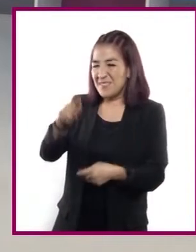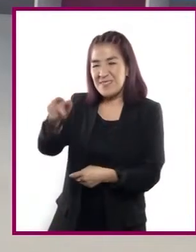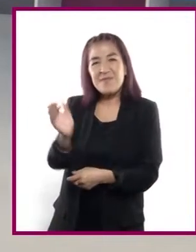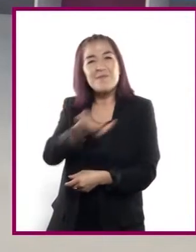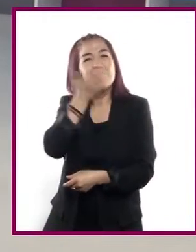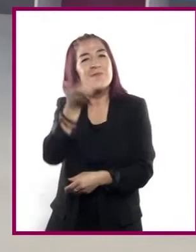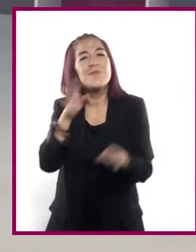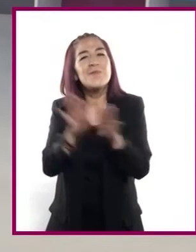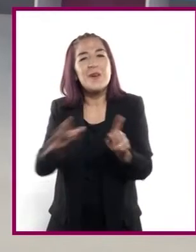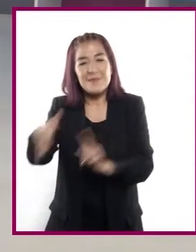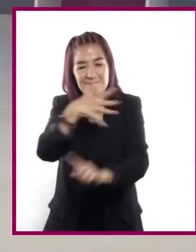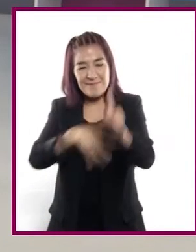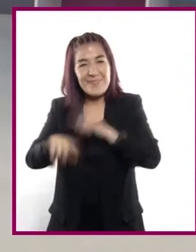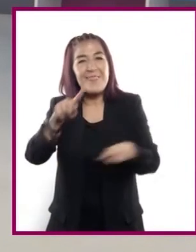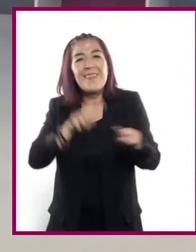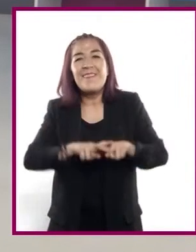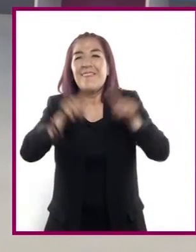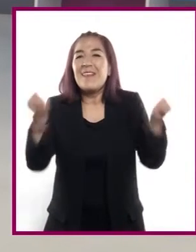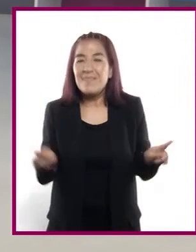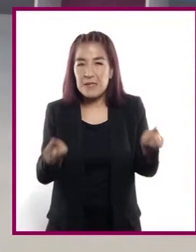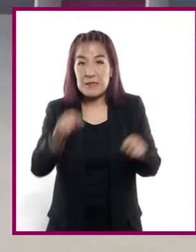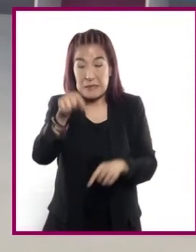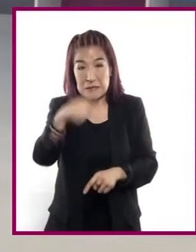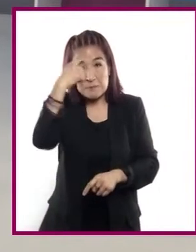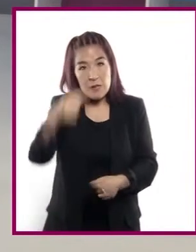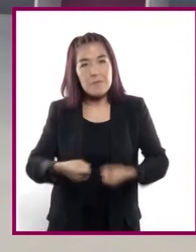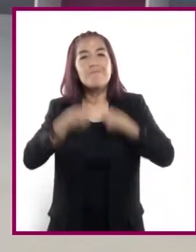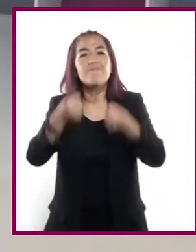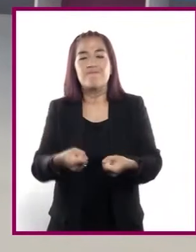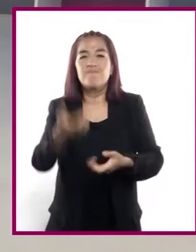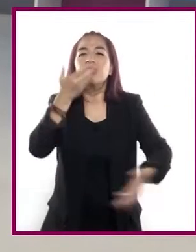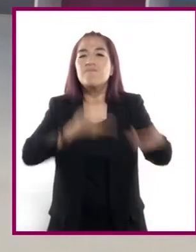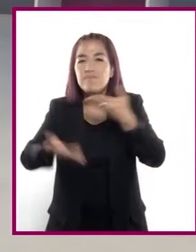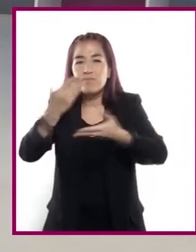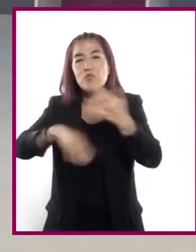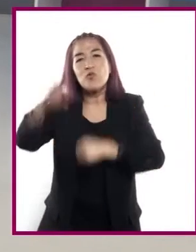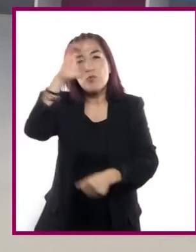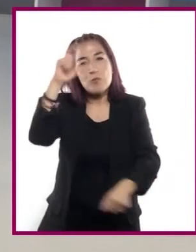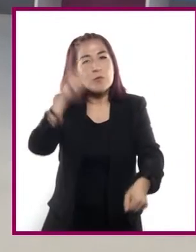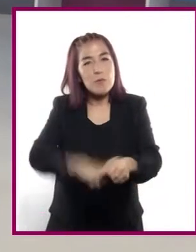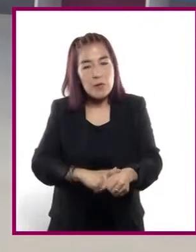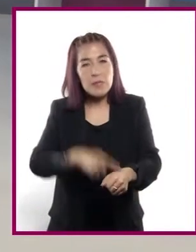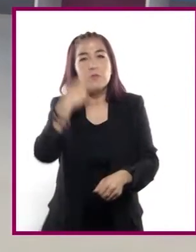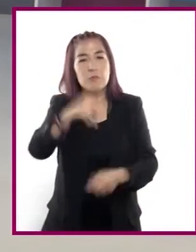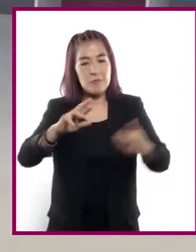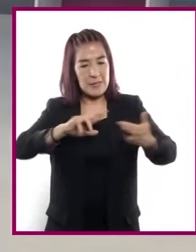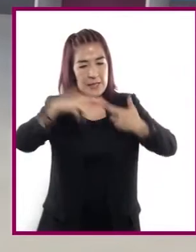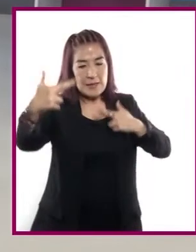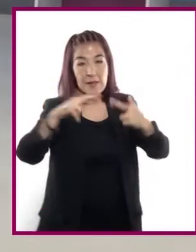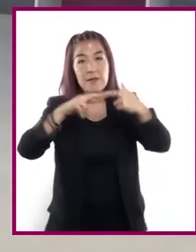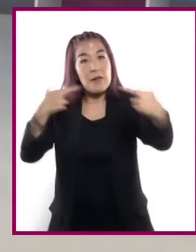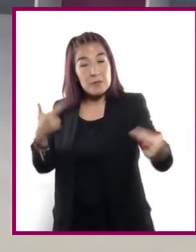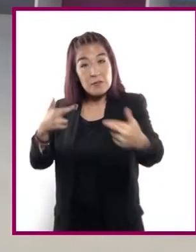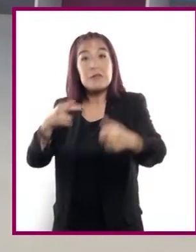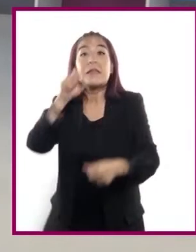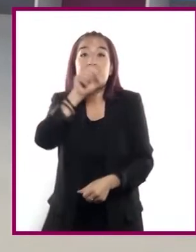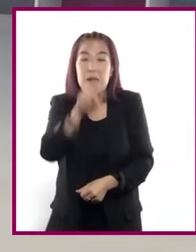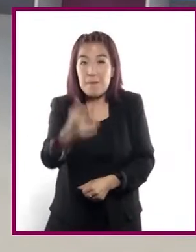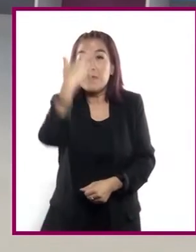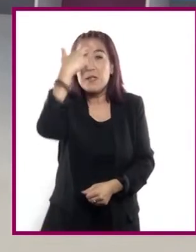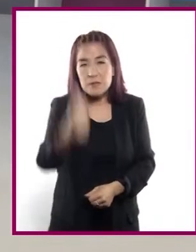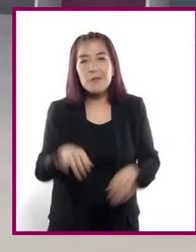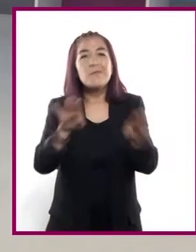experimentan en un contexto distinto fortalece el diálogo intercultural, la relación y por ende